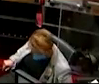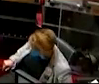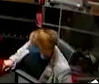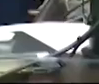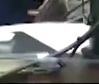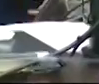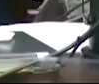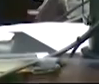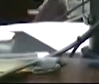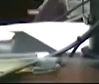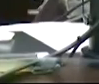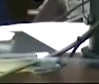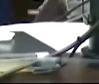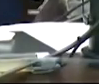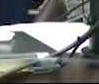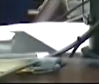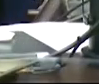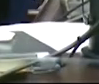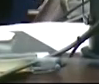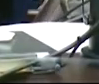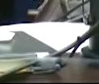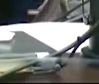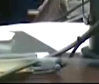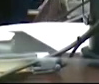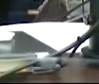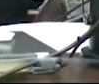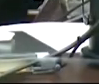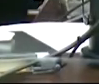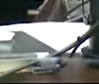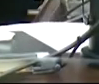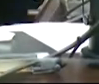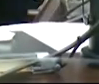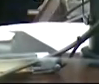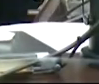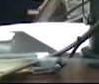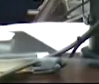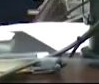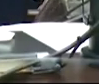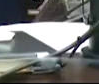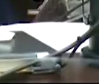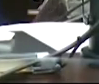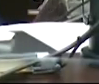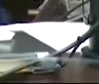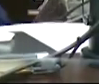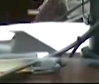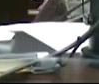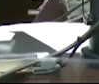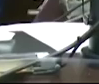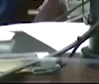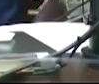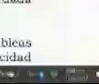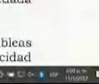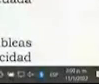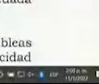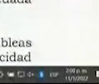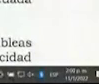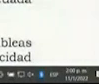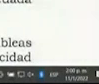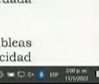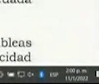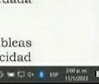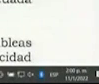de Hacienda, apoderada para el estudio del contrato de fideicomiso público central Termoeléctrica Punta